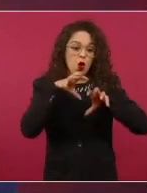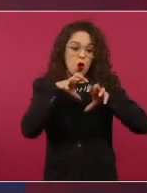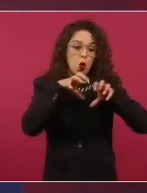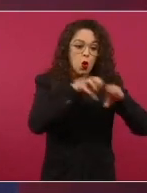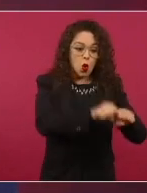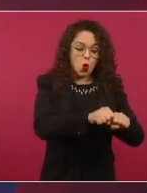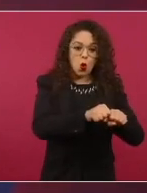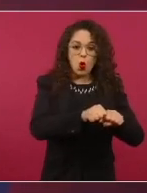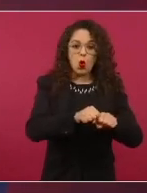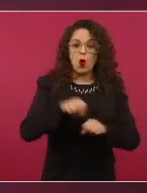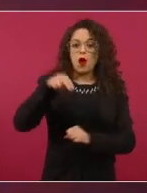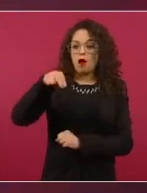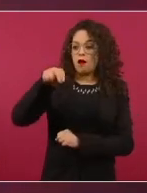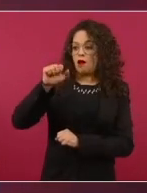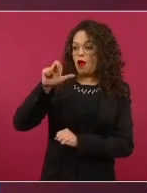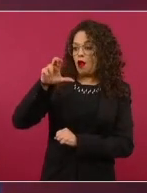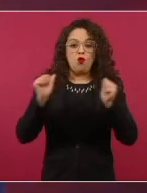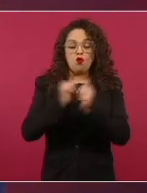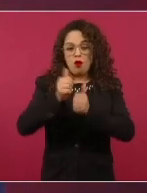narcotraficantes terroristas.